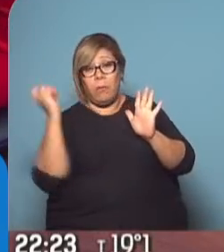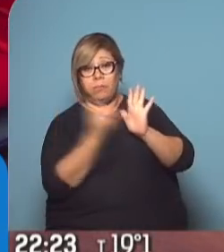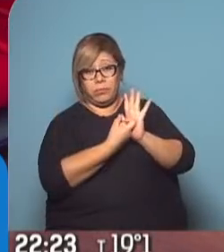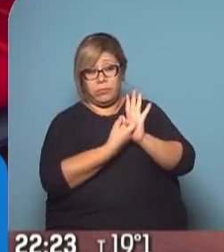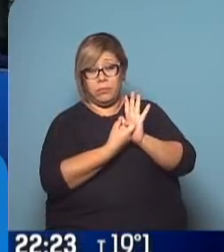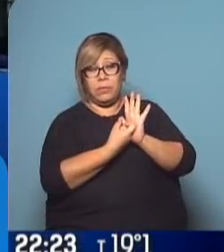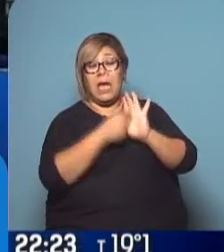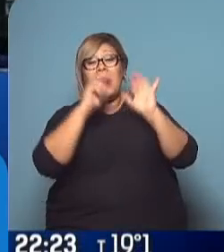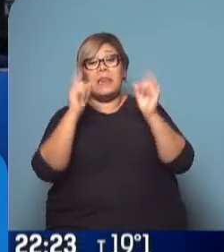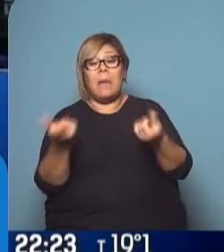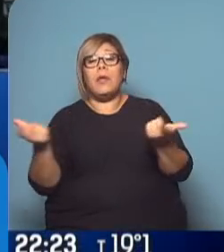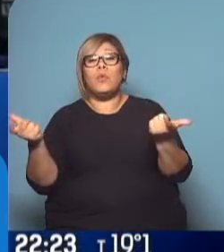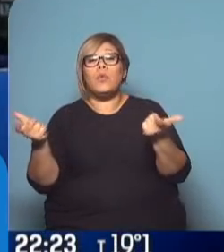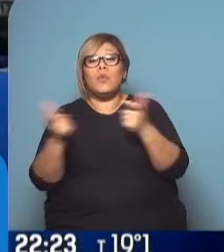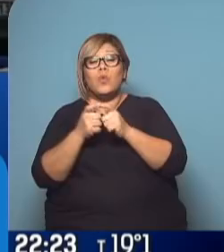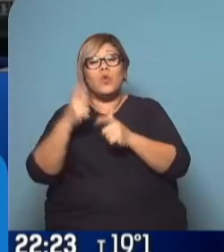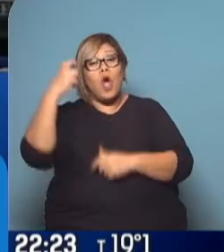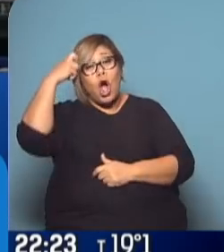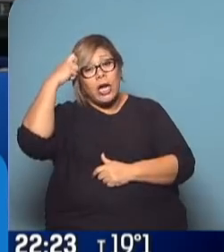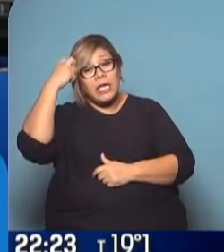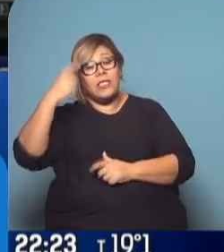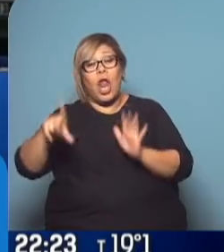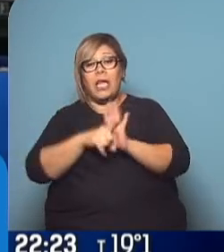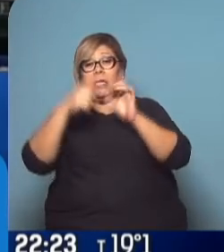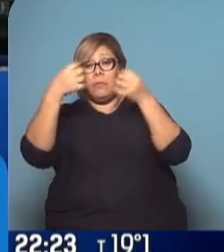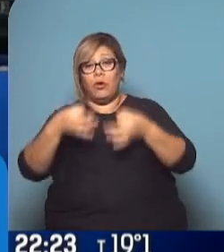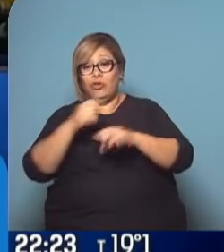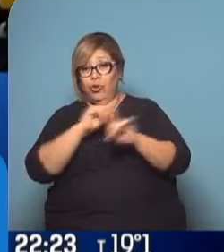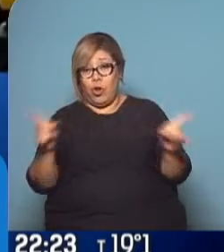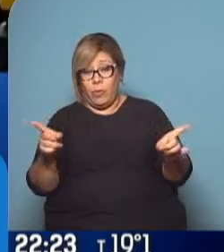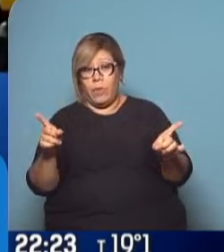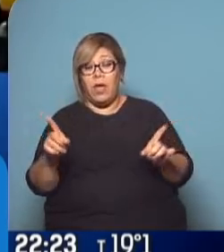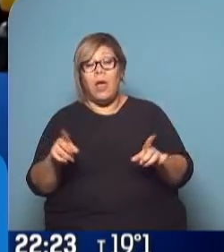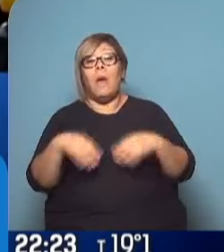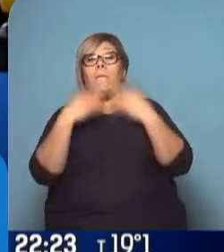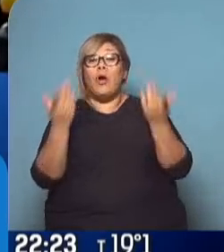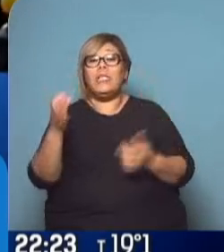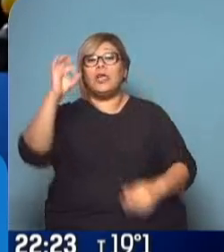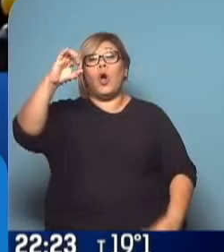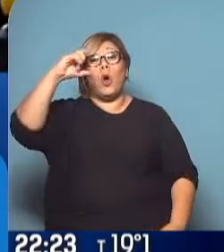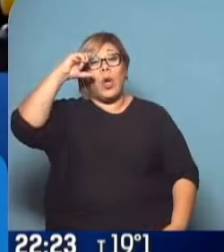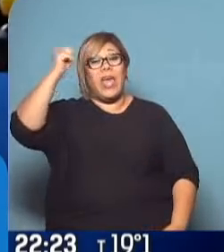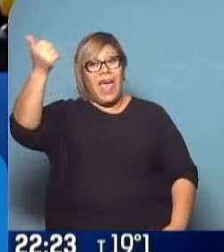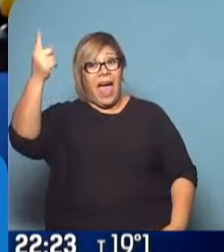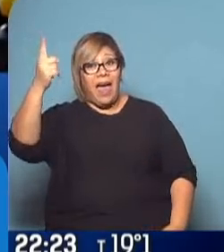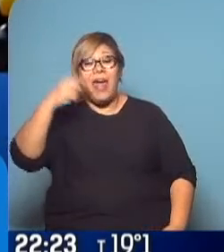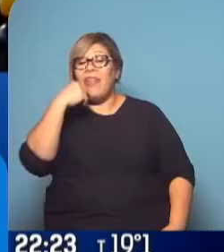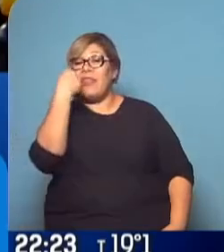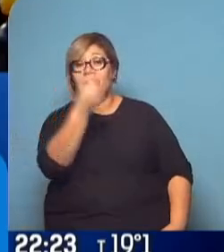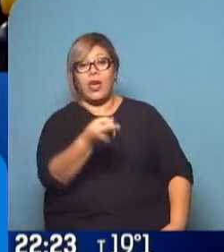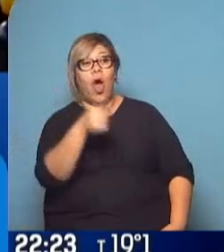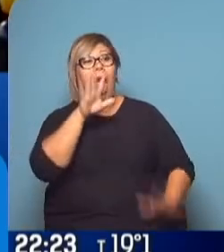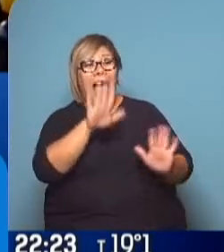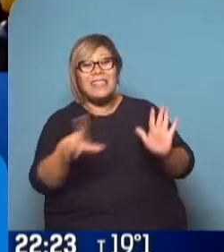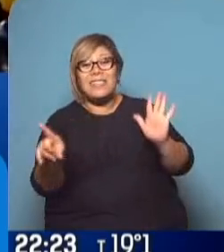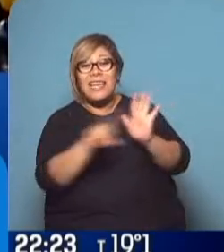Entonces, ahí, a partir de ese momento, la OEA dice, el secretario general dice, esto no es legítimo. Y gran parte de los países de la OEA sostienen